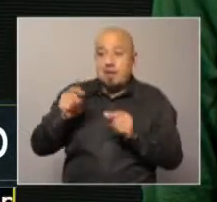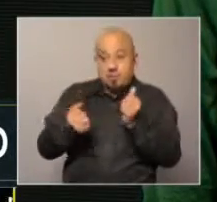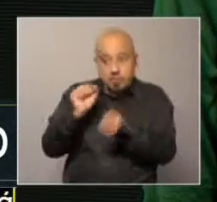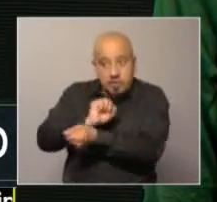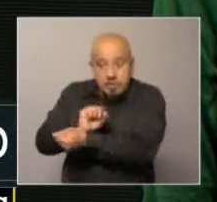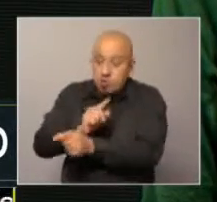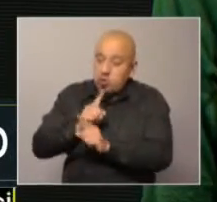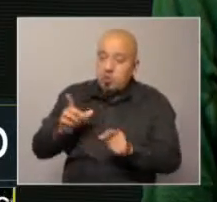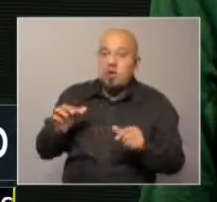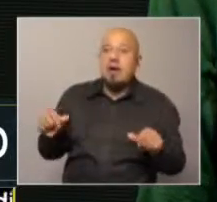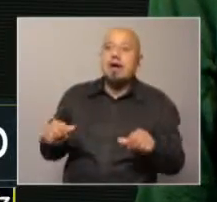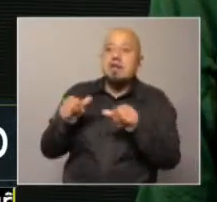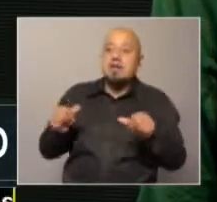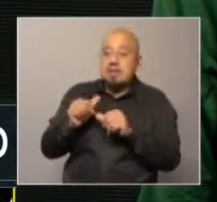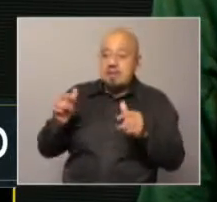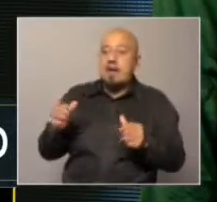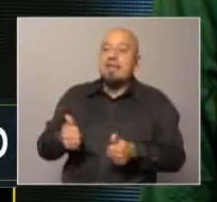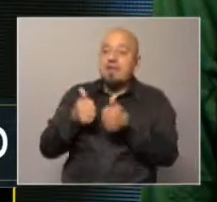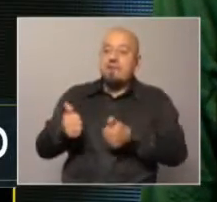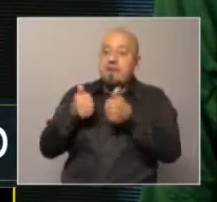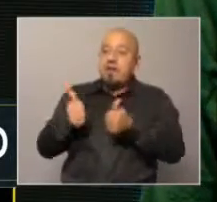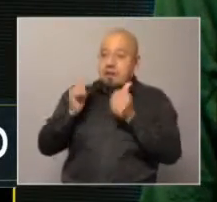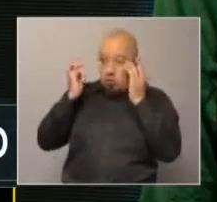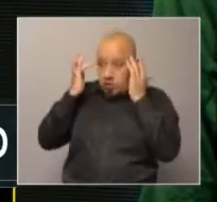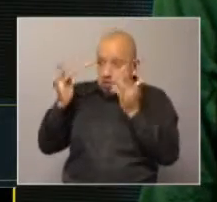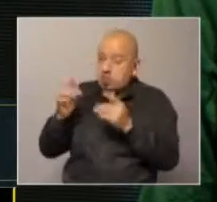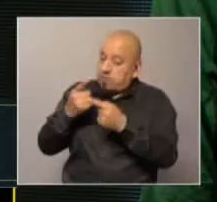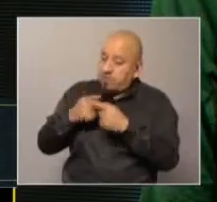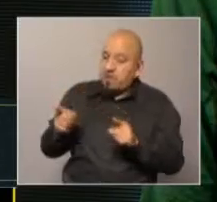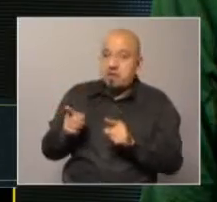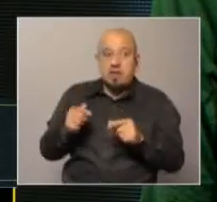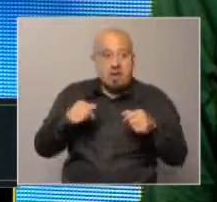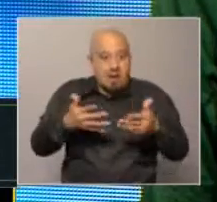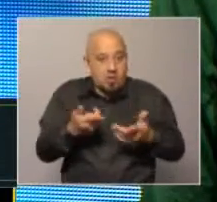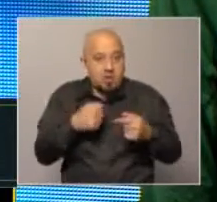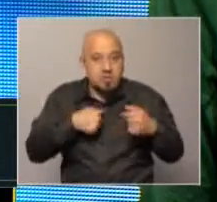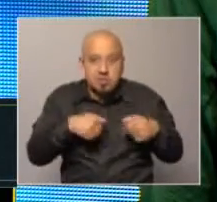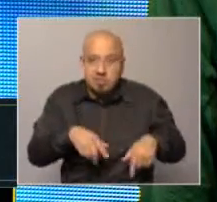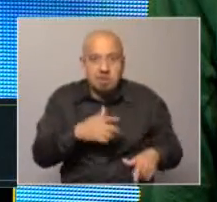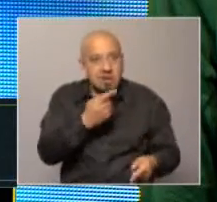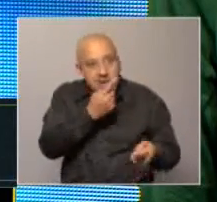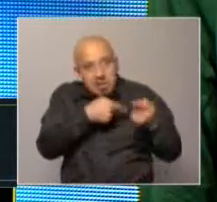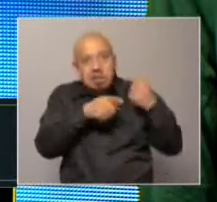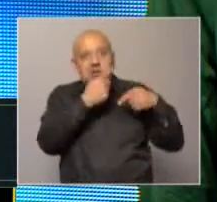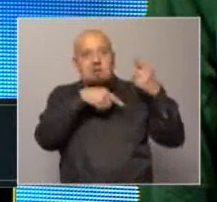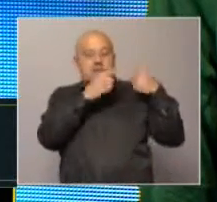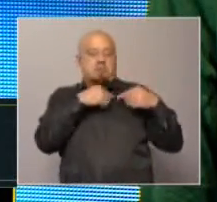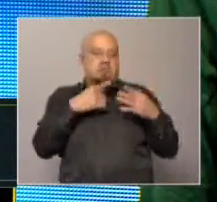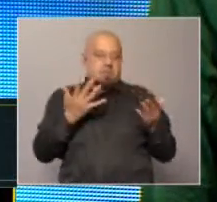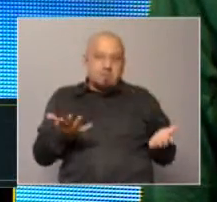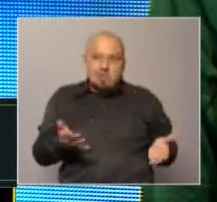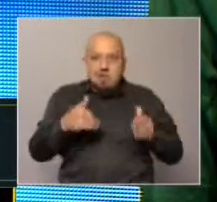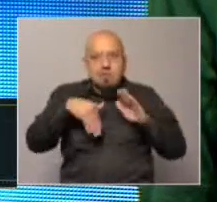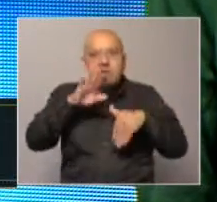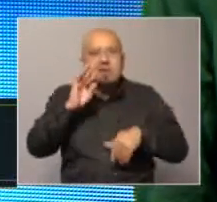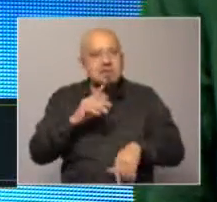libertad. Nosotros hemos optado por esto, pero tampoco podemos ir hacia atrás y contemplar uh-huh. Más